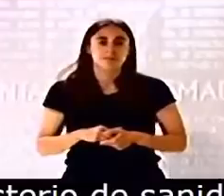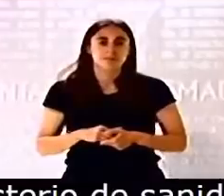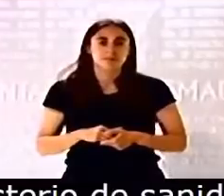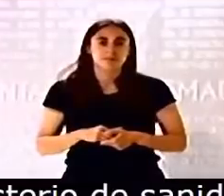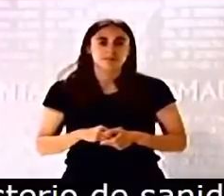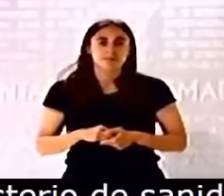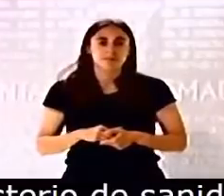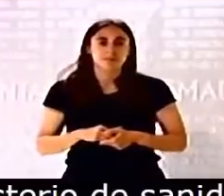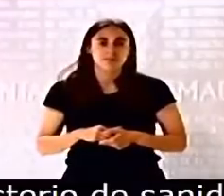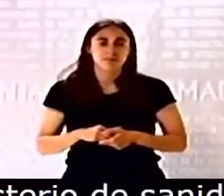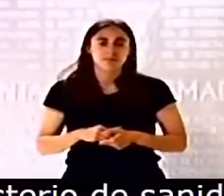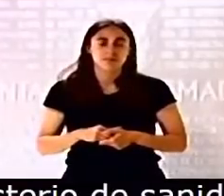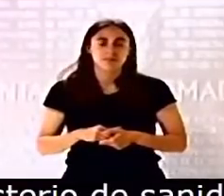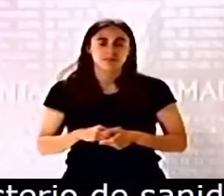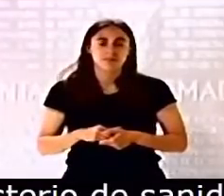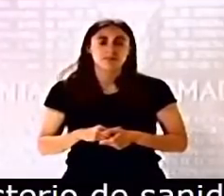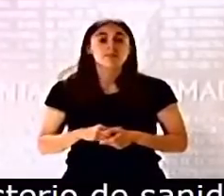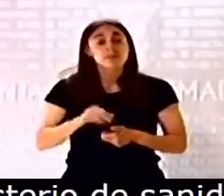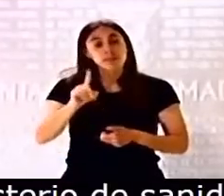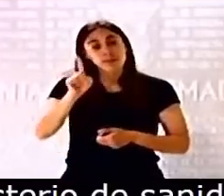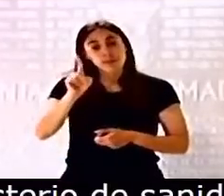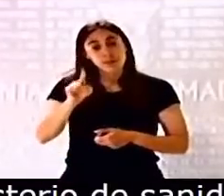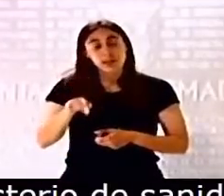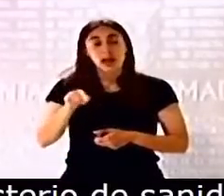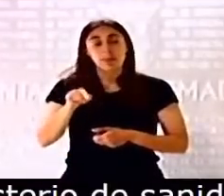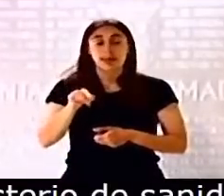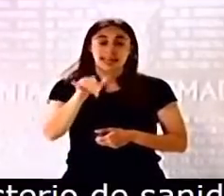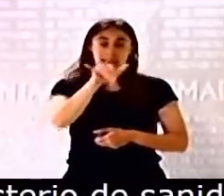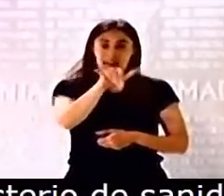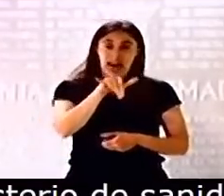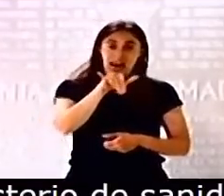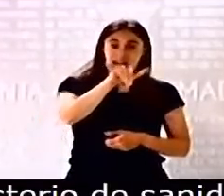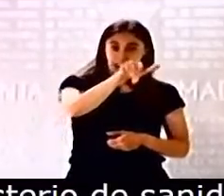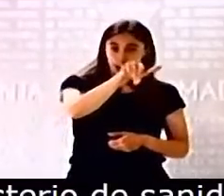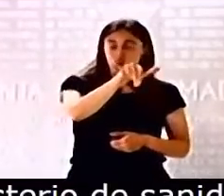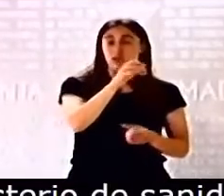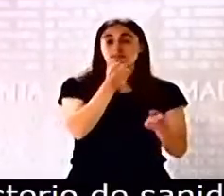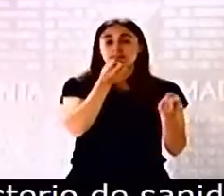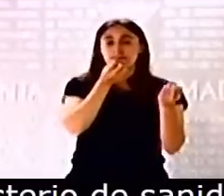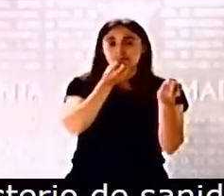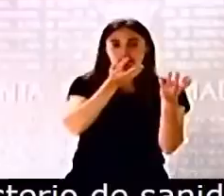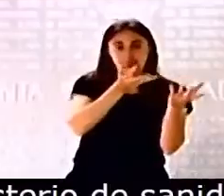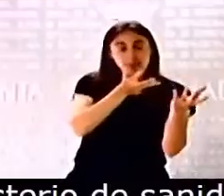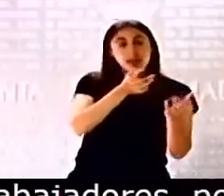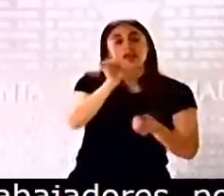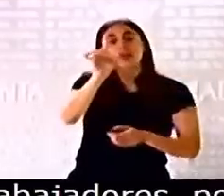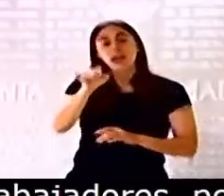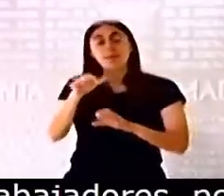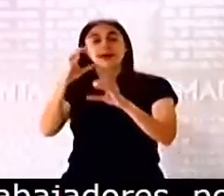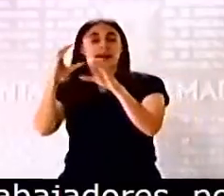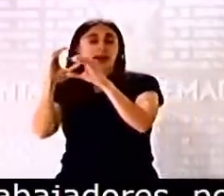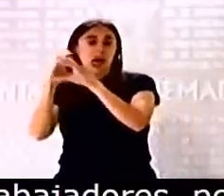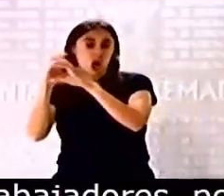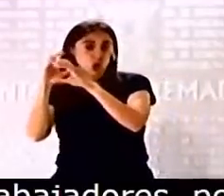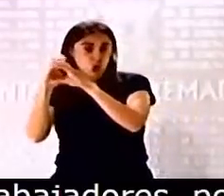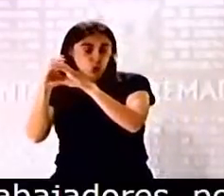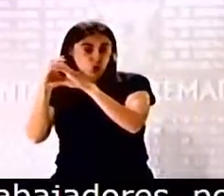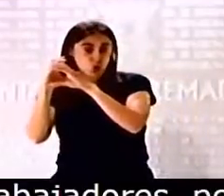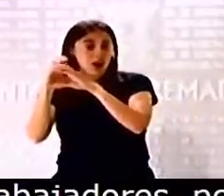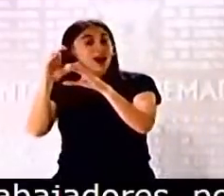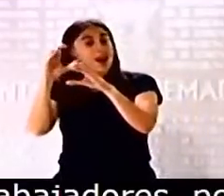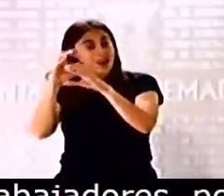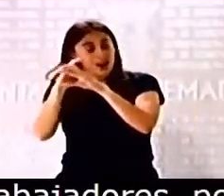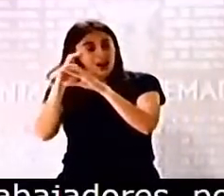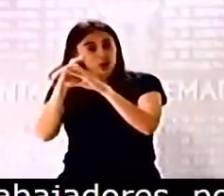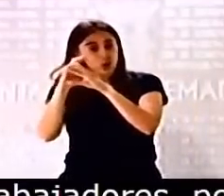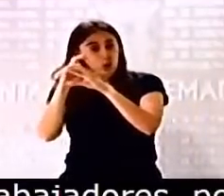Por supuesto, también al pasaje del avión, por supuesto también al autobús en el que se